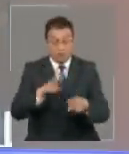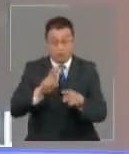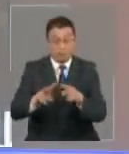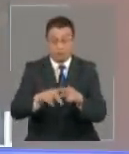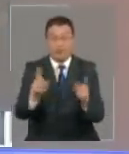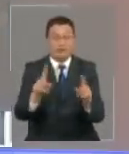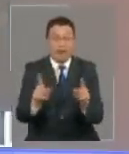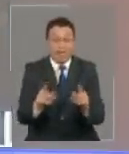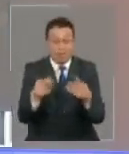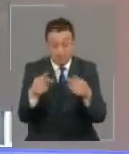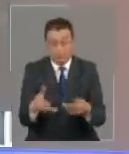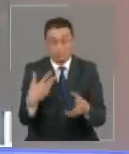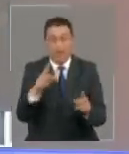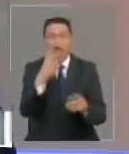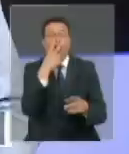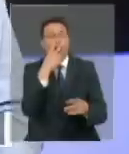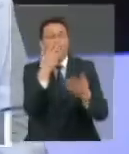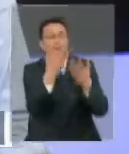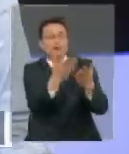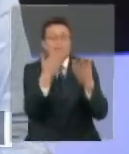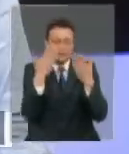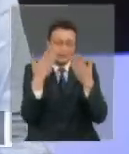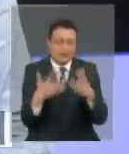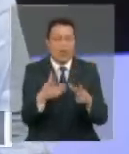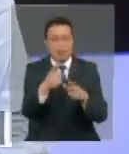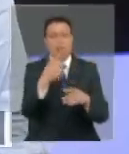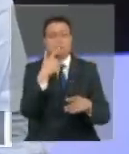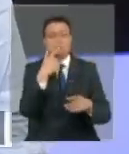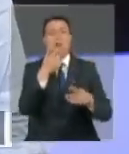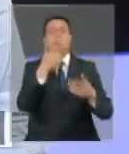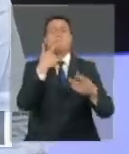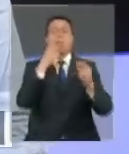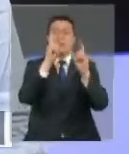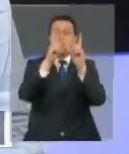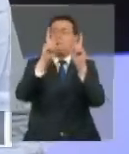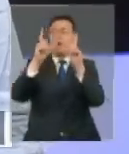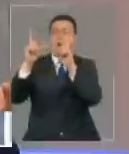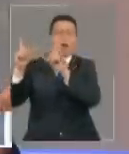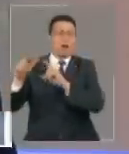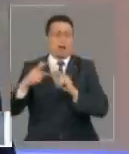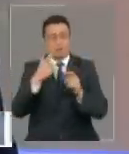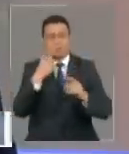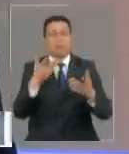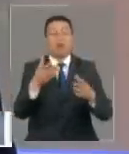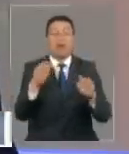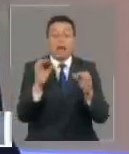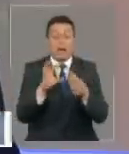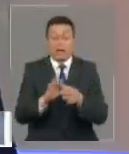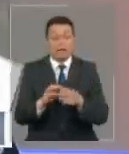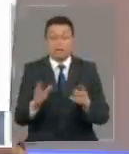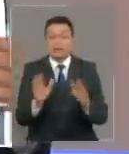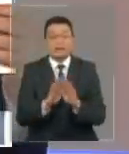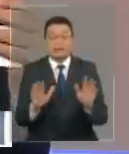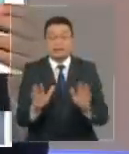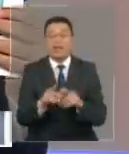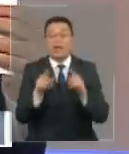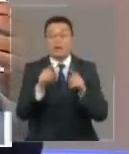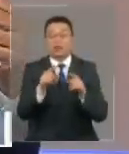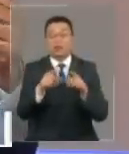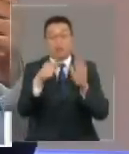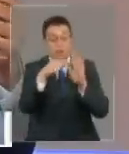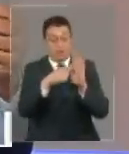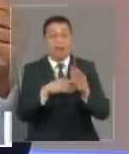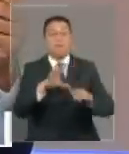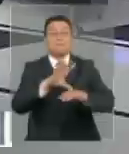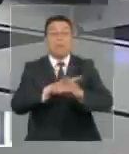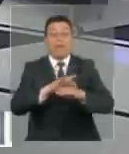hacer ahora, Marcelo. La gente ya los conoce. Ustedes llenaron de patentes ilegales. Ustedes disminuyeron. Mira, llegaron a los